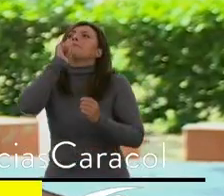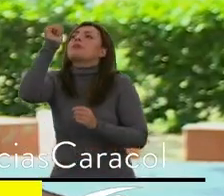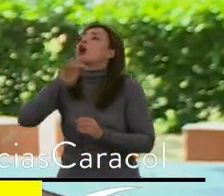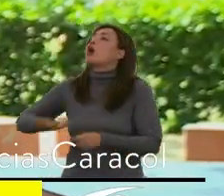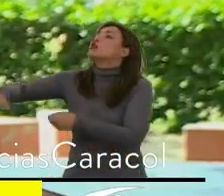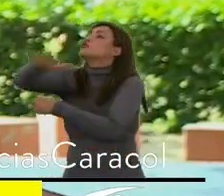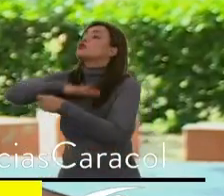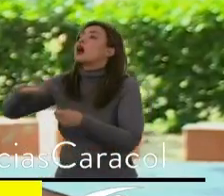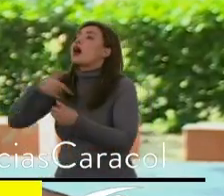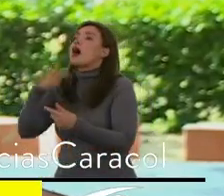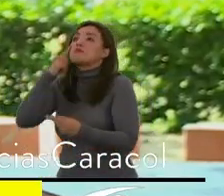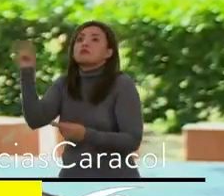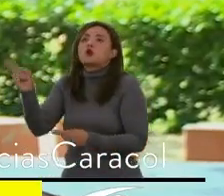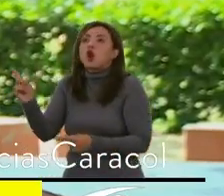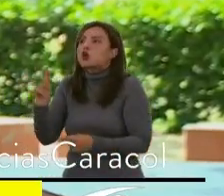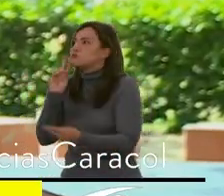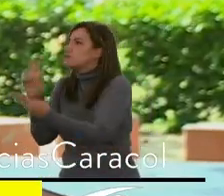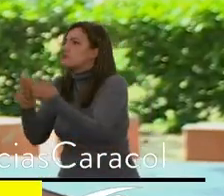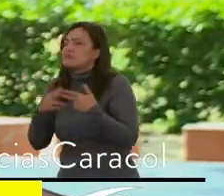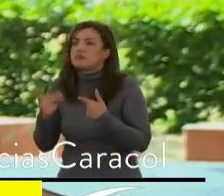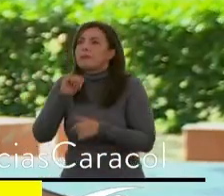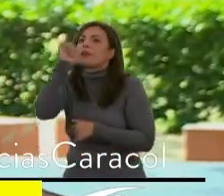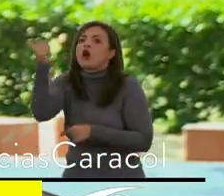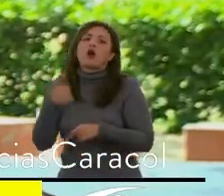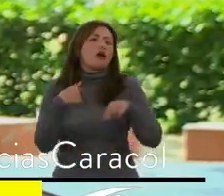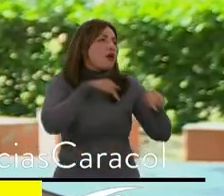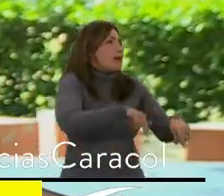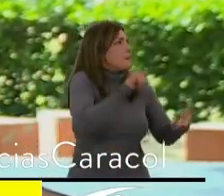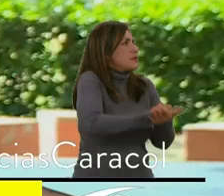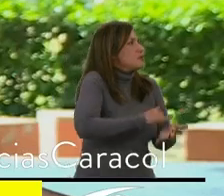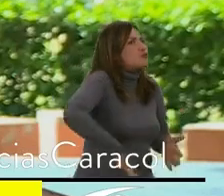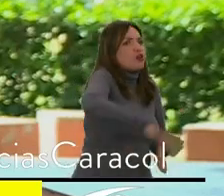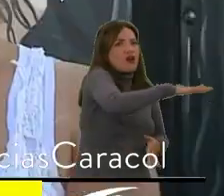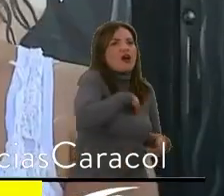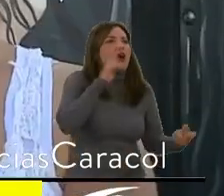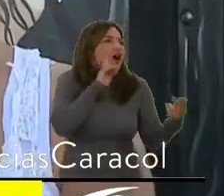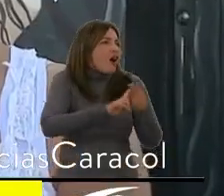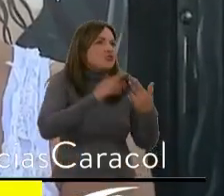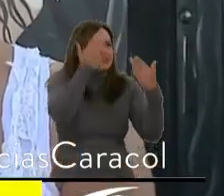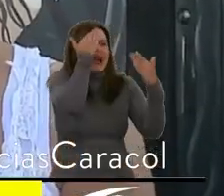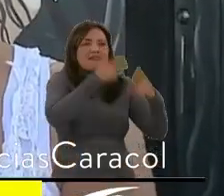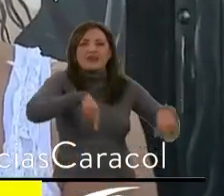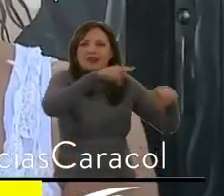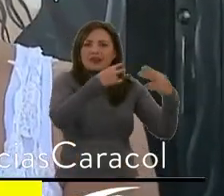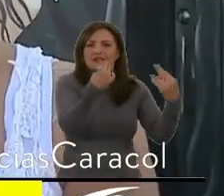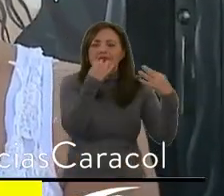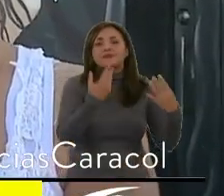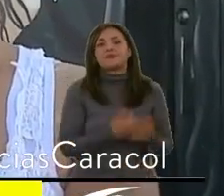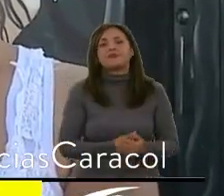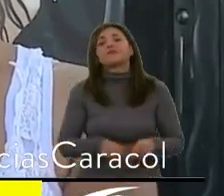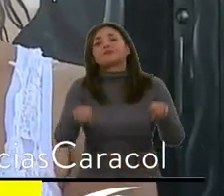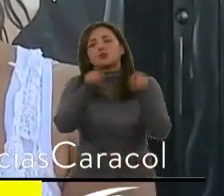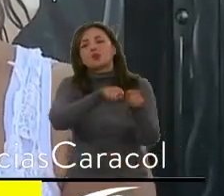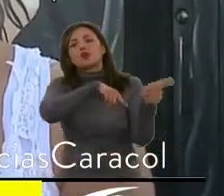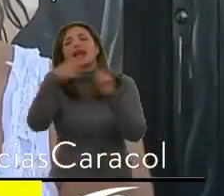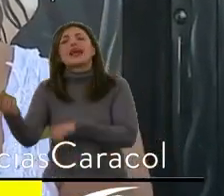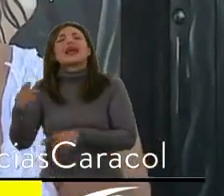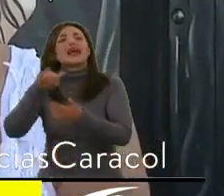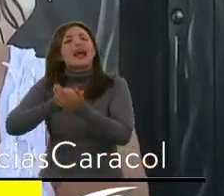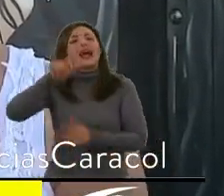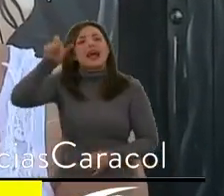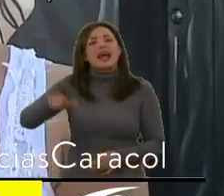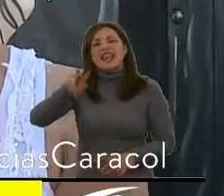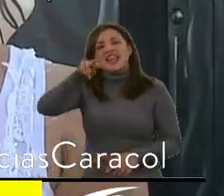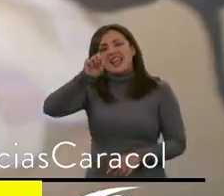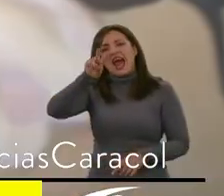ciudad que a uno no conoce a nadie que uno en el mismo pueblo. Una situación similar vive Neida Narváez, otra